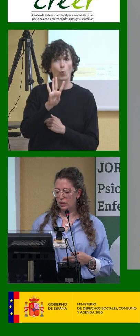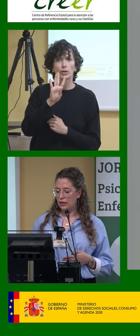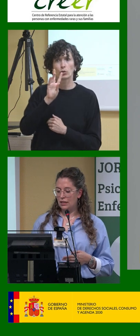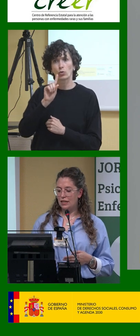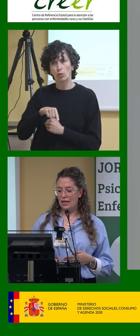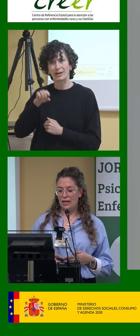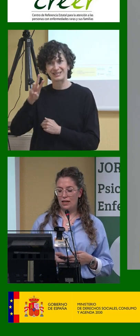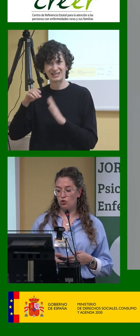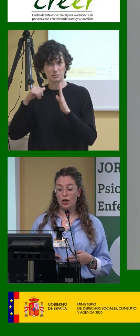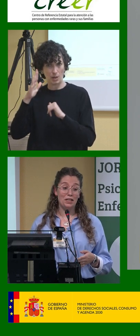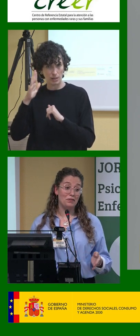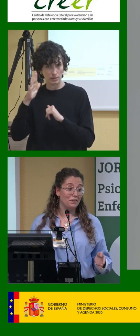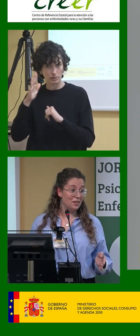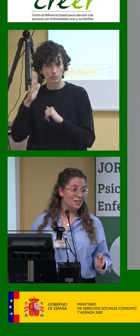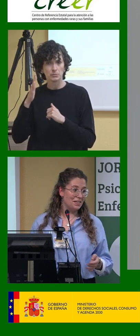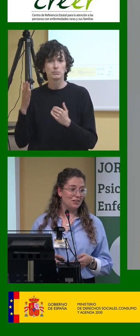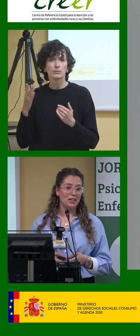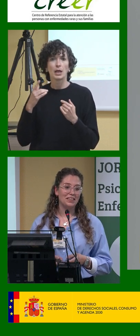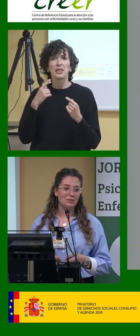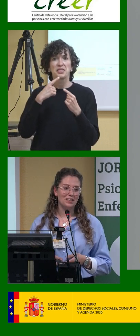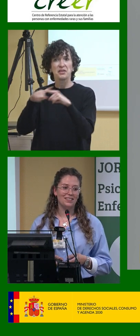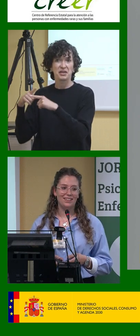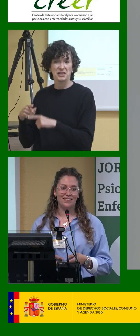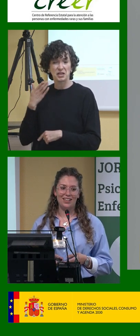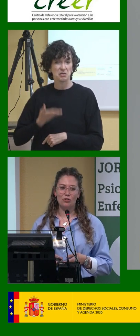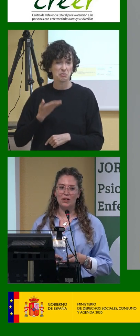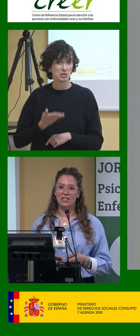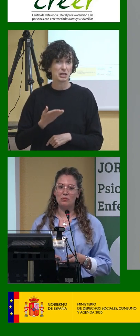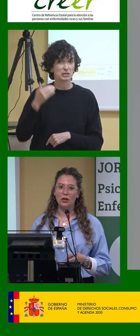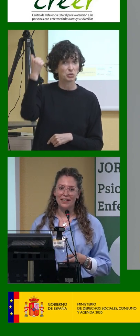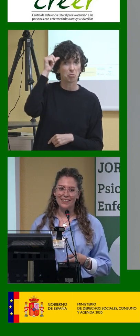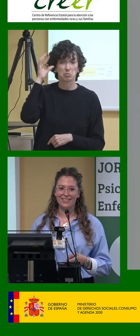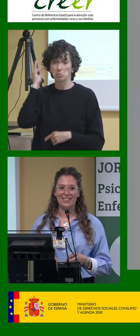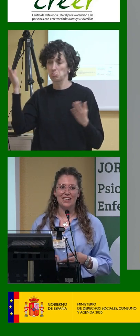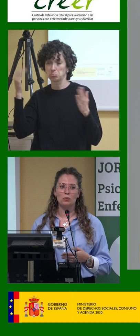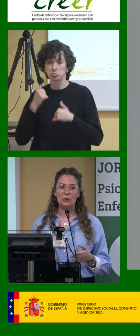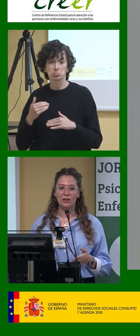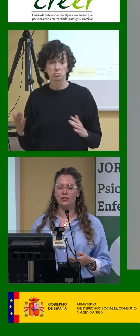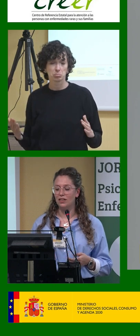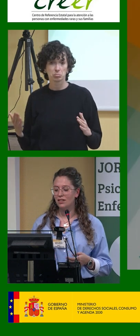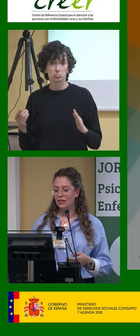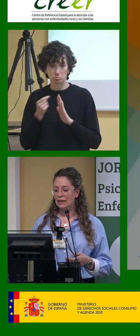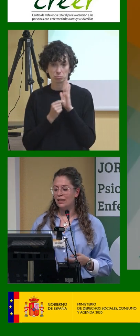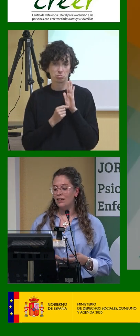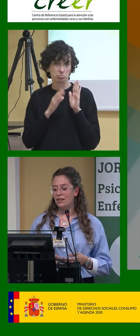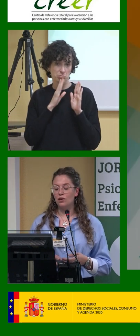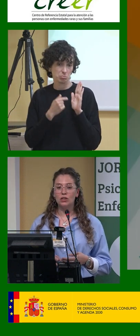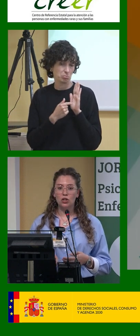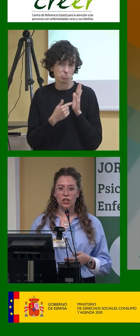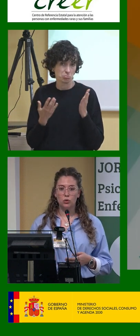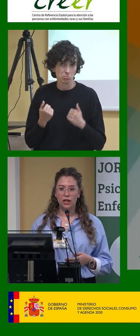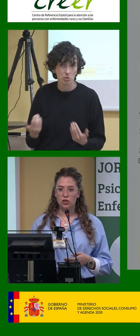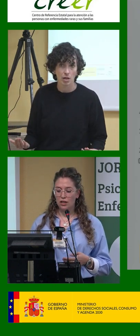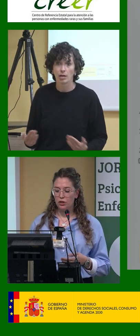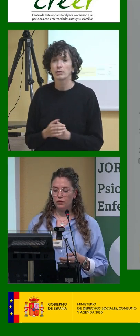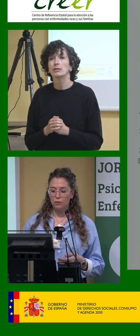4,3. No hay diferencias significativas entre hombres y mujeres en esas puntuaciones. Y en cuanto a